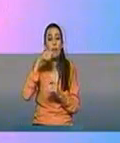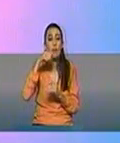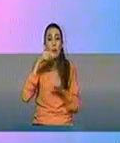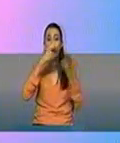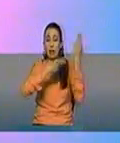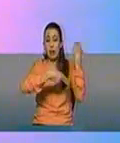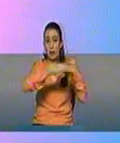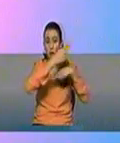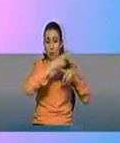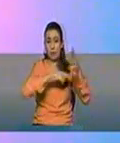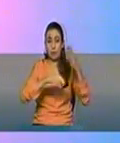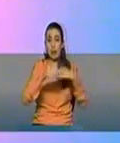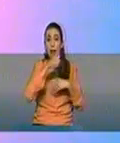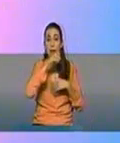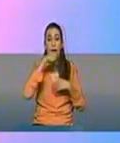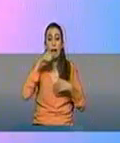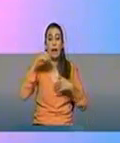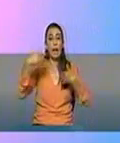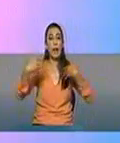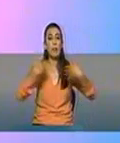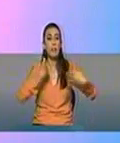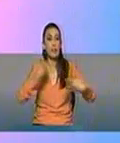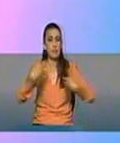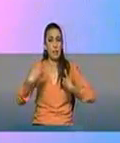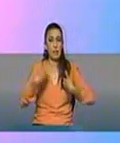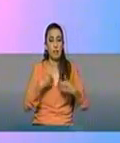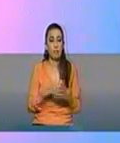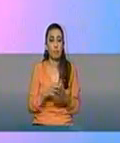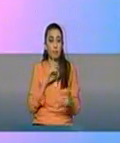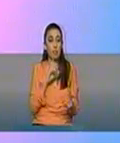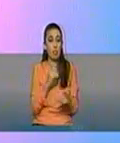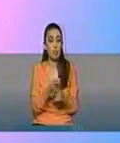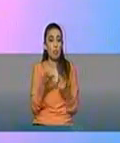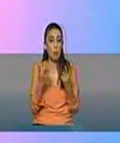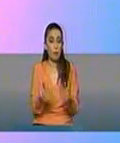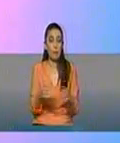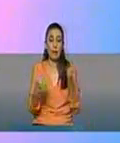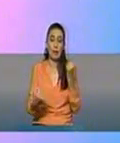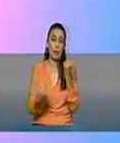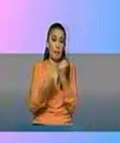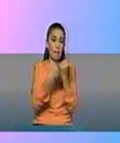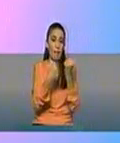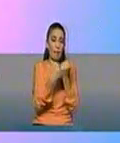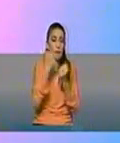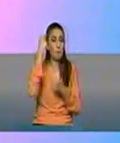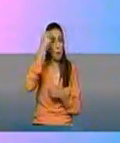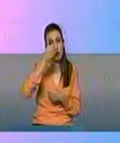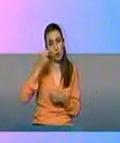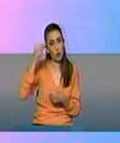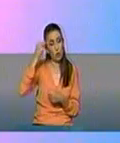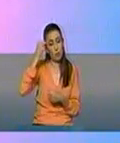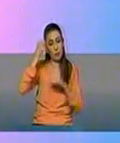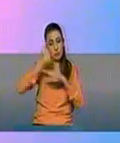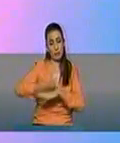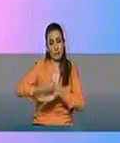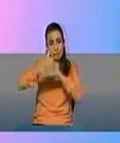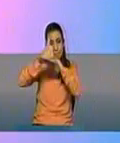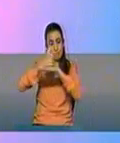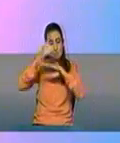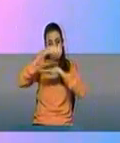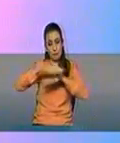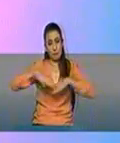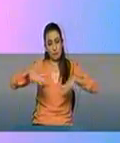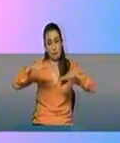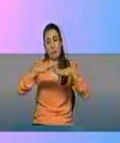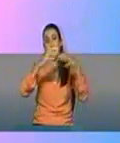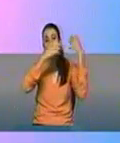emprendimiento, la cerveza artesanal, y lógicamente también el apoyo que se está prestando y planteando por parte de las autoridades para